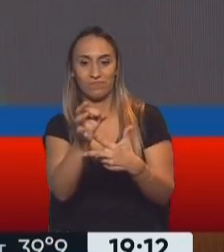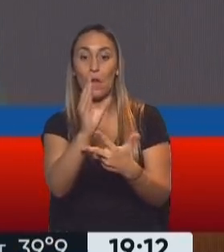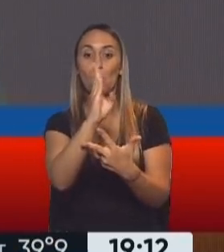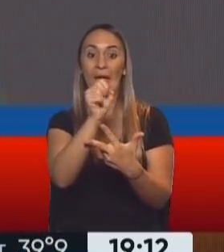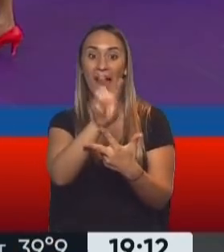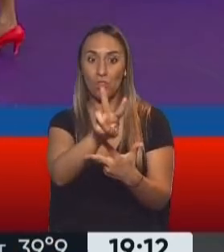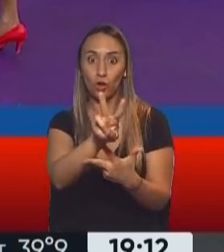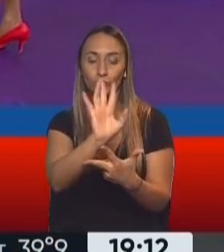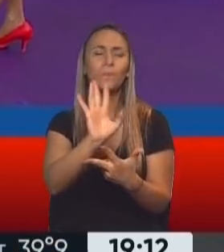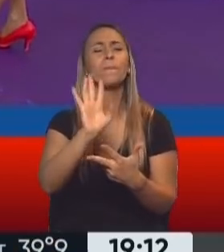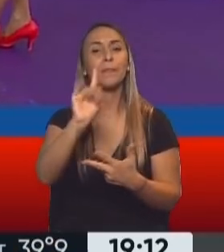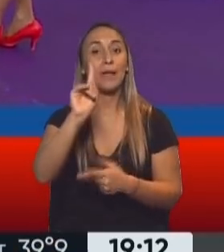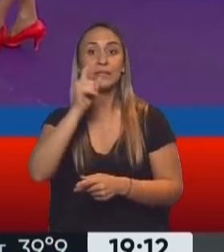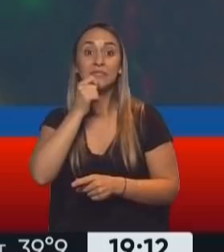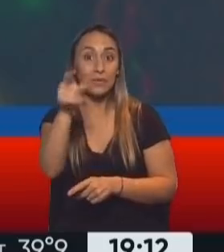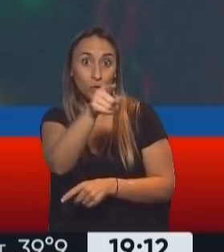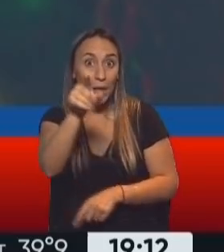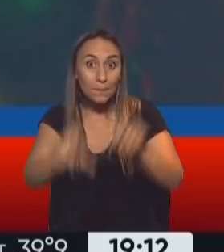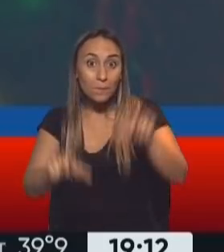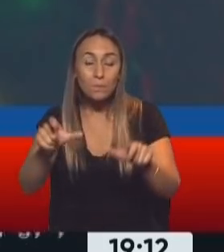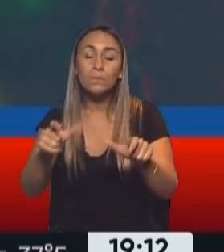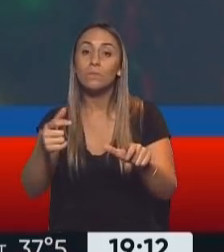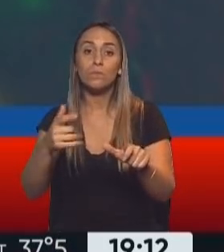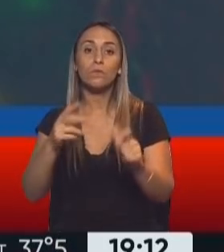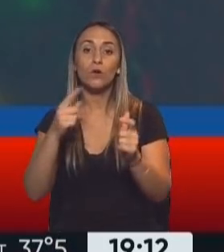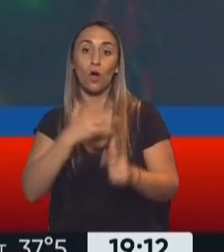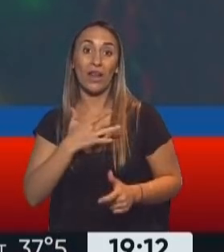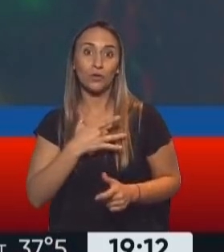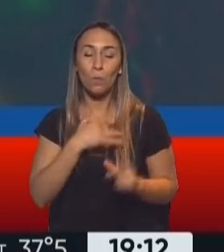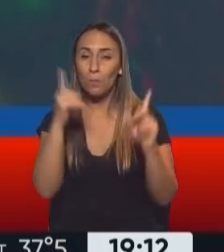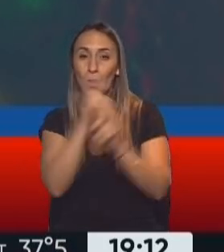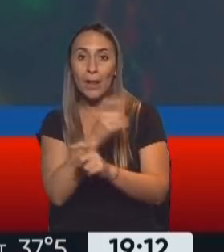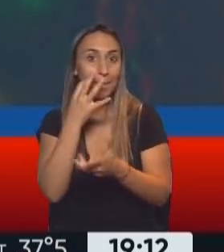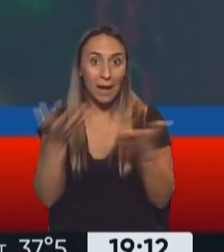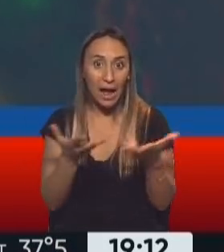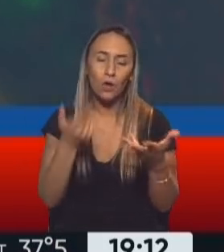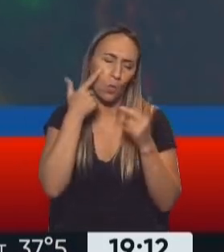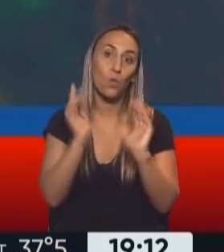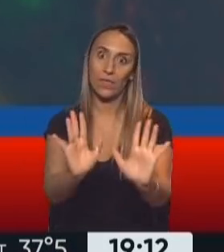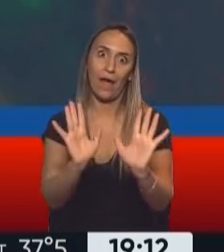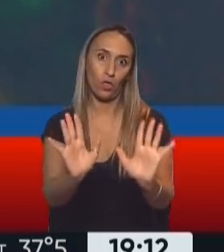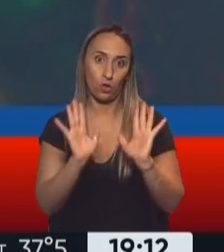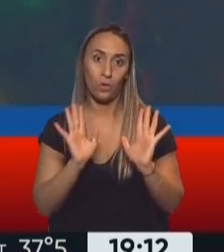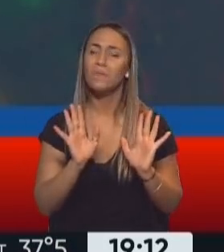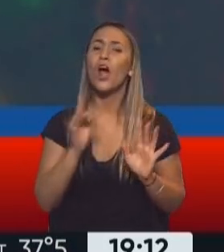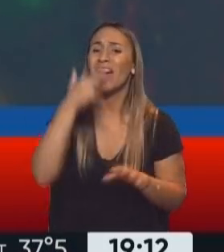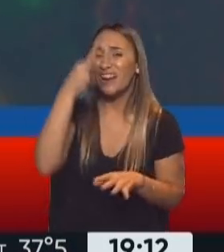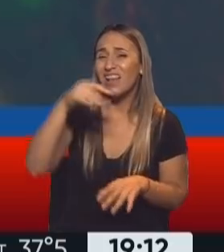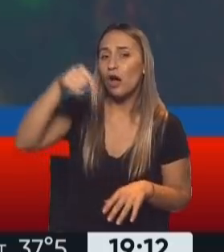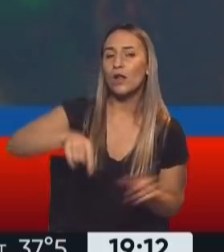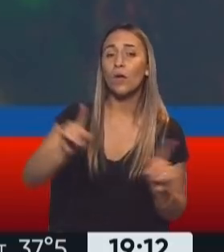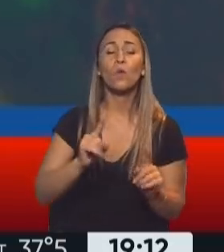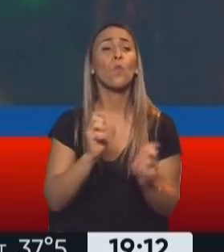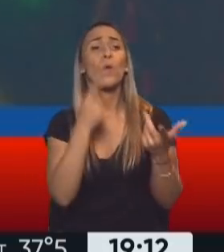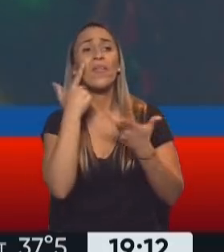cardíacas, una preocupación. Yo creo que hay que cuidarse de todas. Hoy en día hay que cuidarse de todas las variantes, no de una o de otra, porque además uno no se va a dar cuenta con